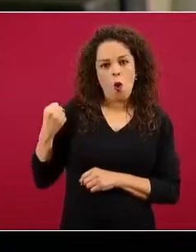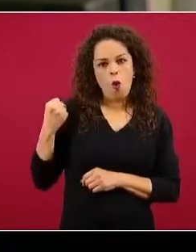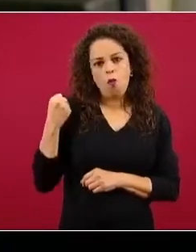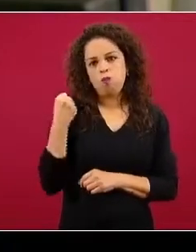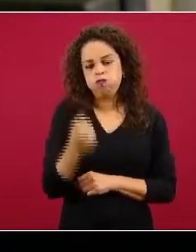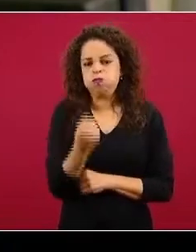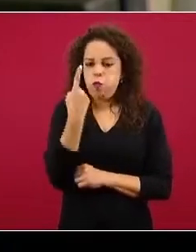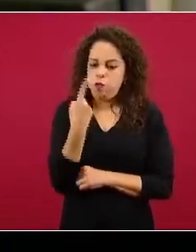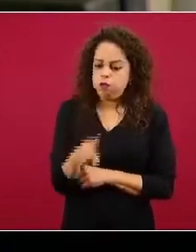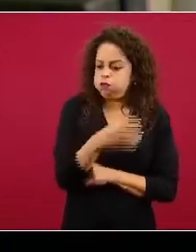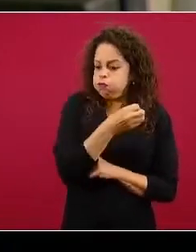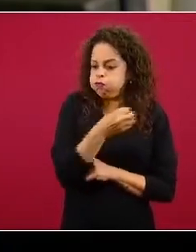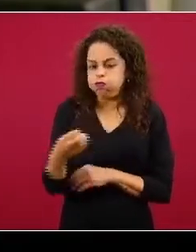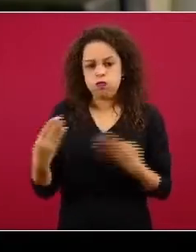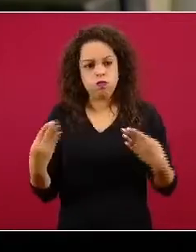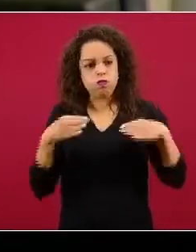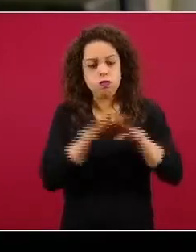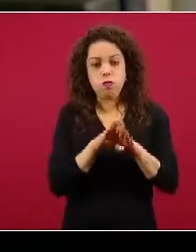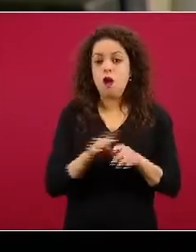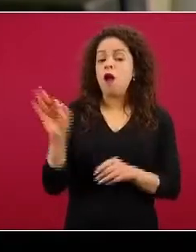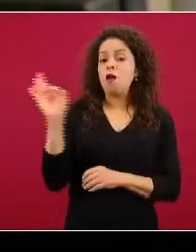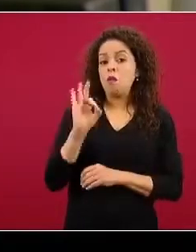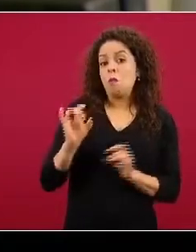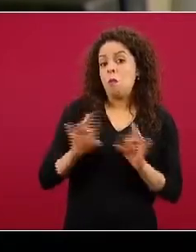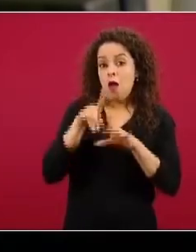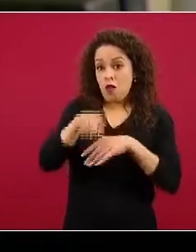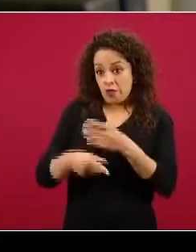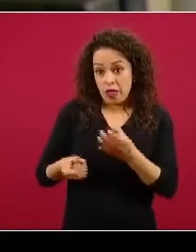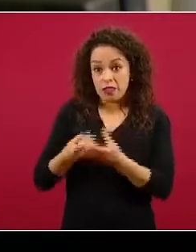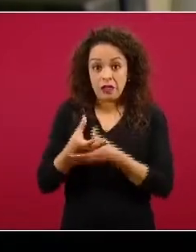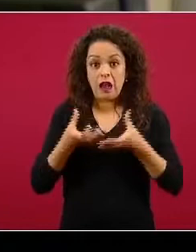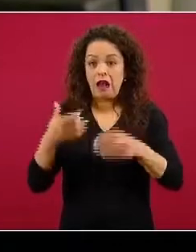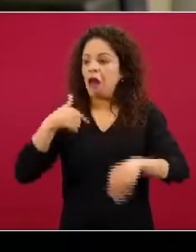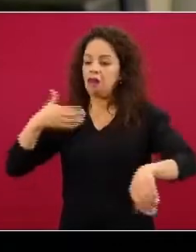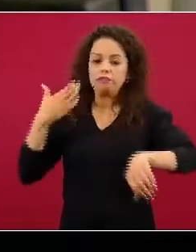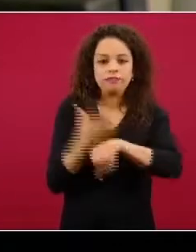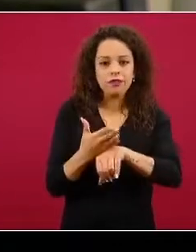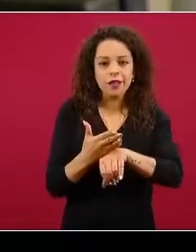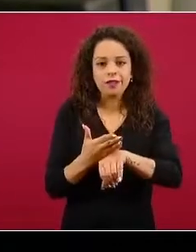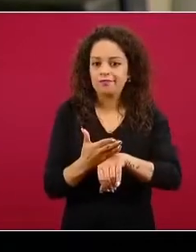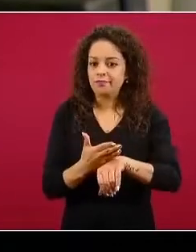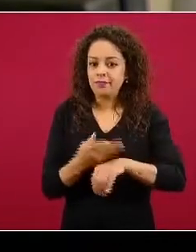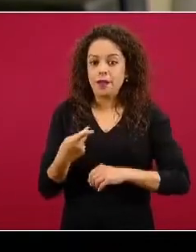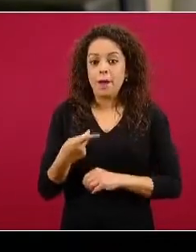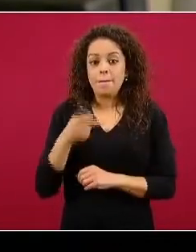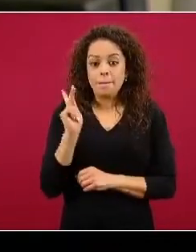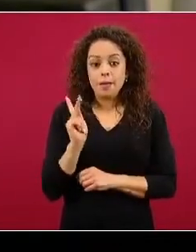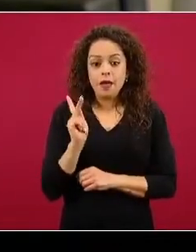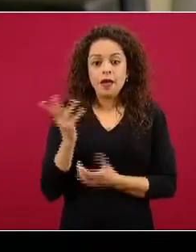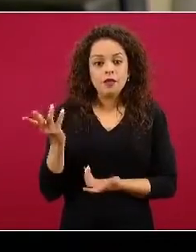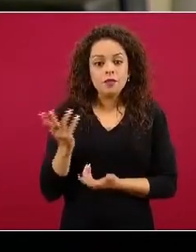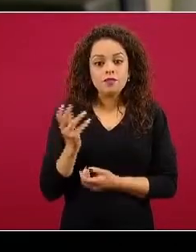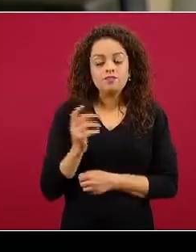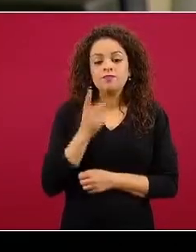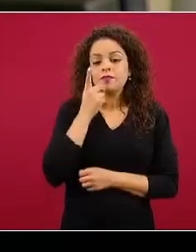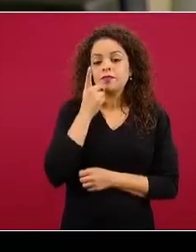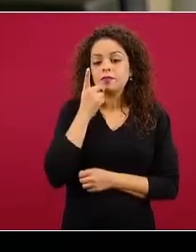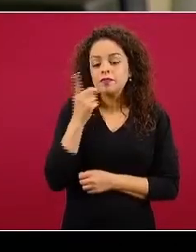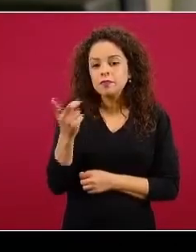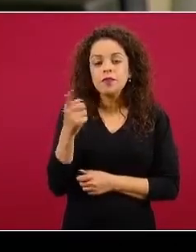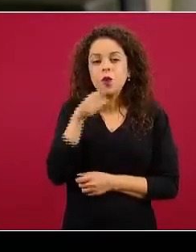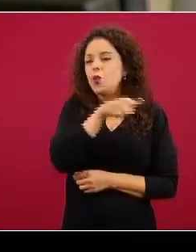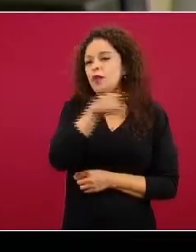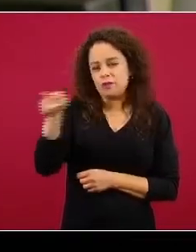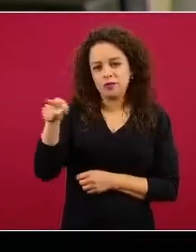manera sí hay una presión, parece ser, para que se tomen aquí medidas más autoritarias. ¿No creen